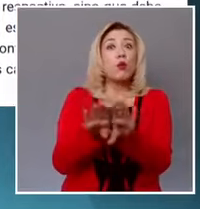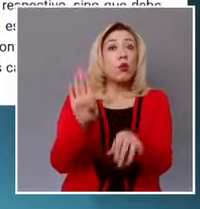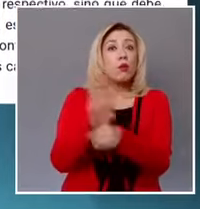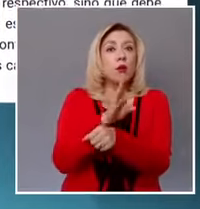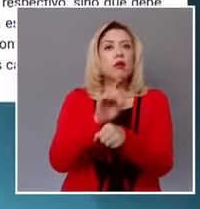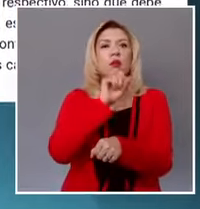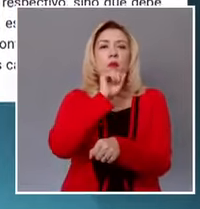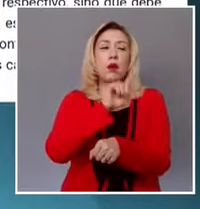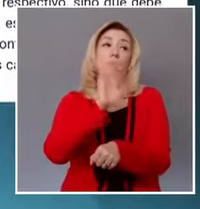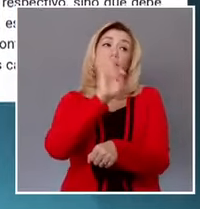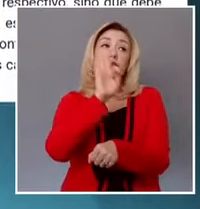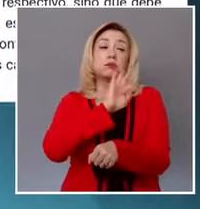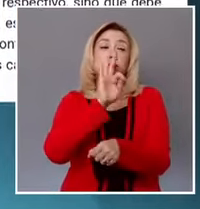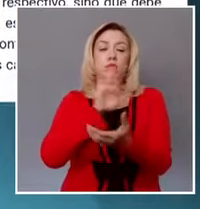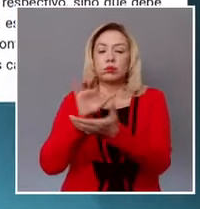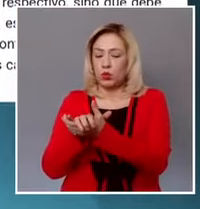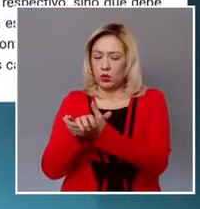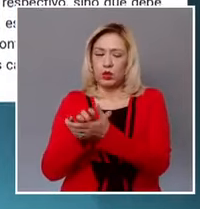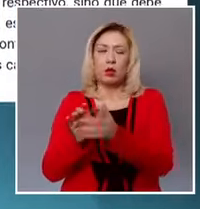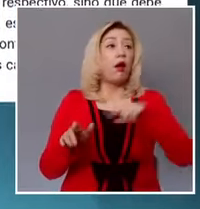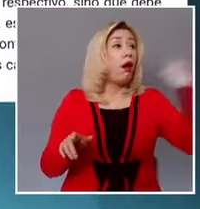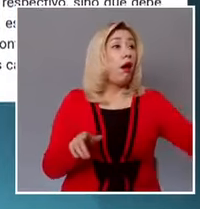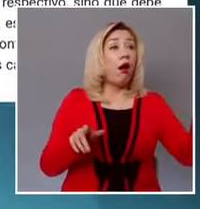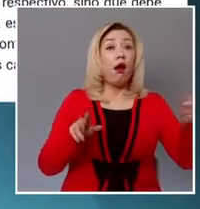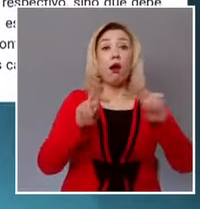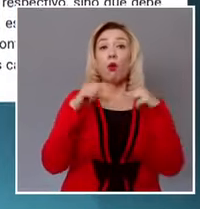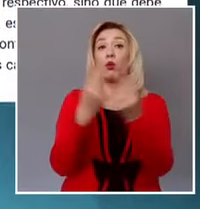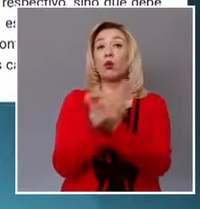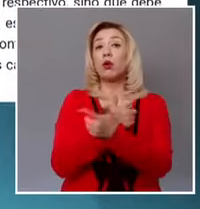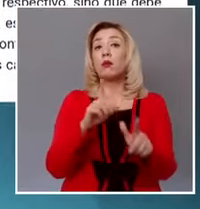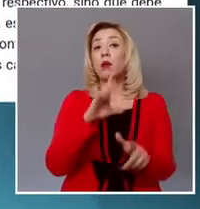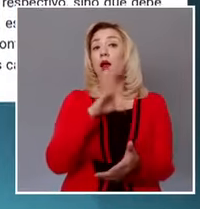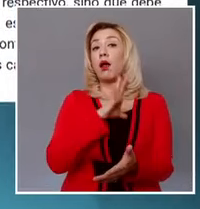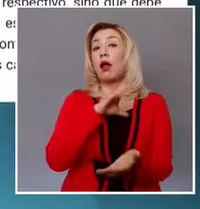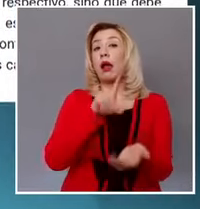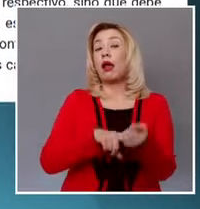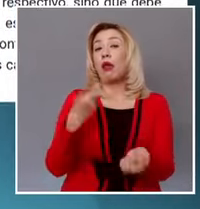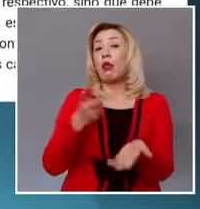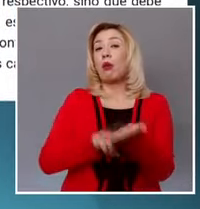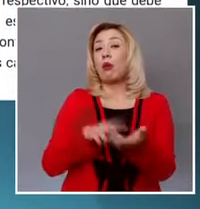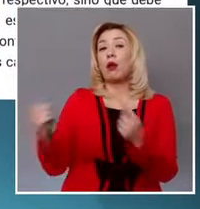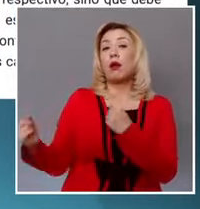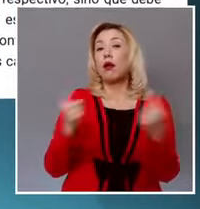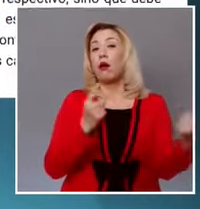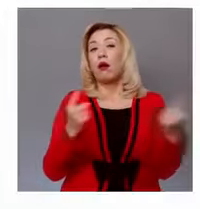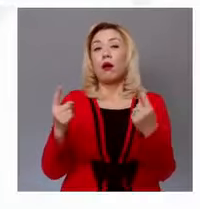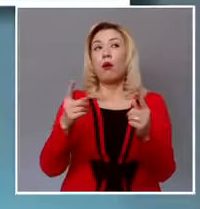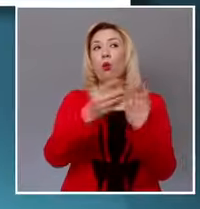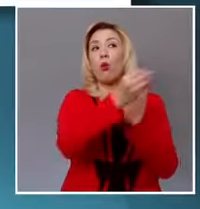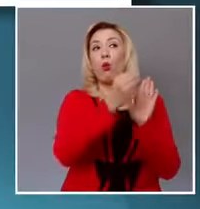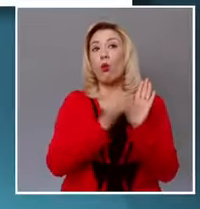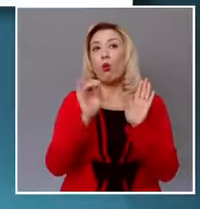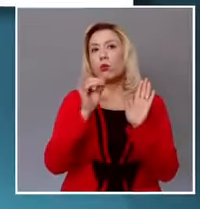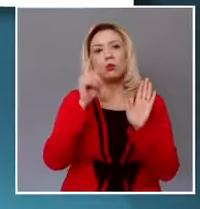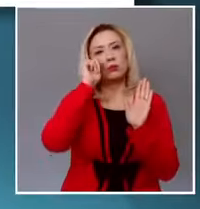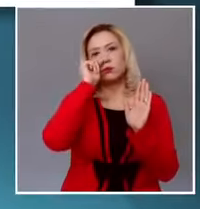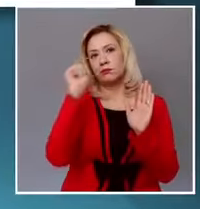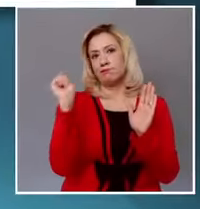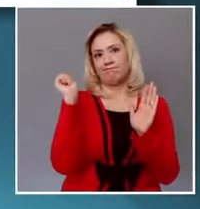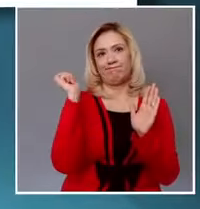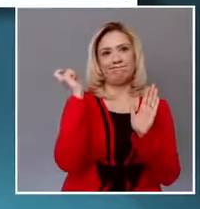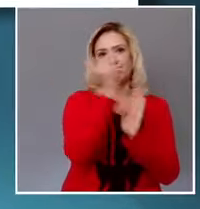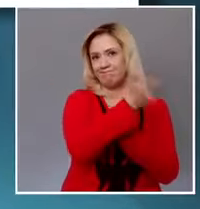persona que también acredite ser su cónyuge, a pesar de no haber sido designada como beneficiaria. De plenos regionales se